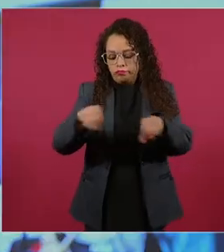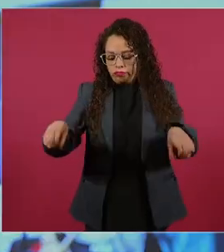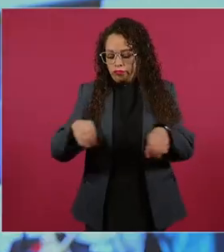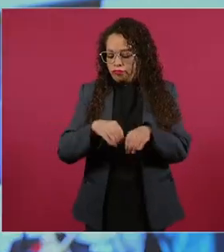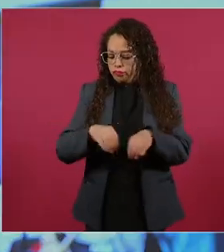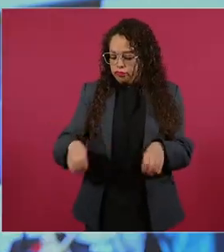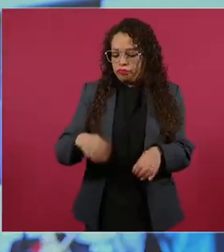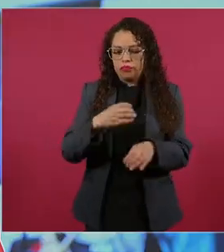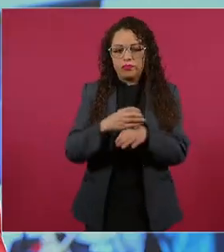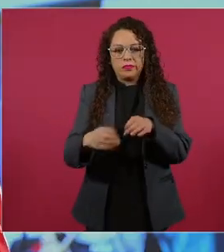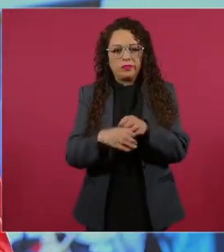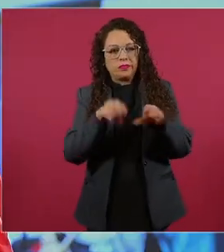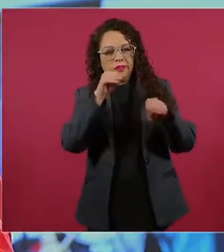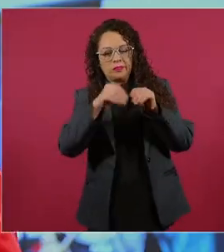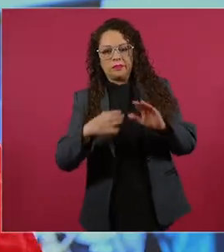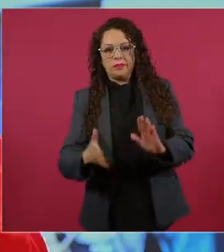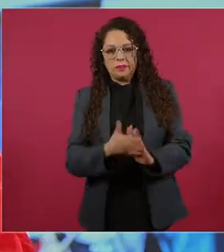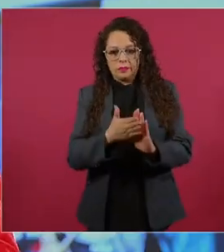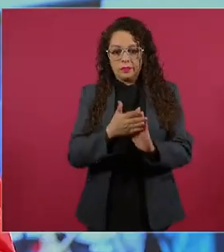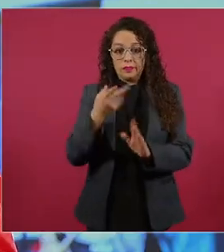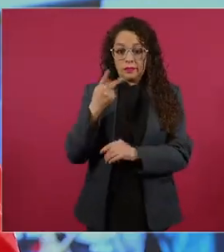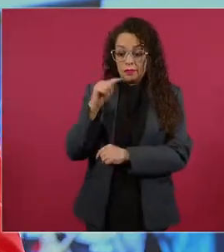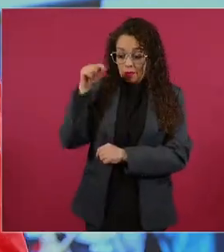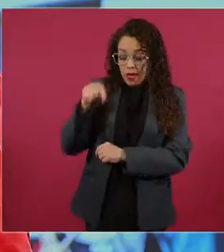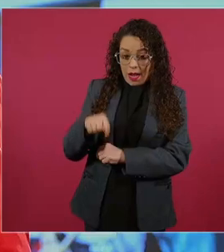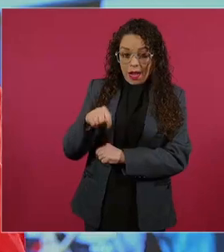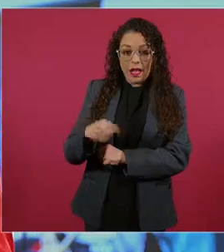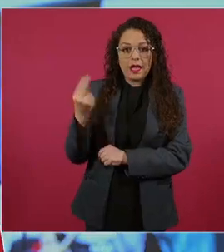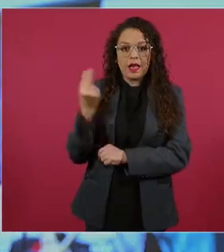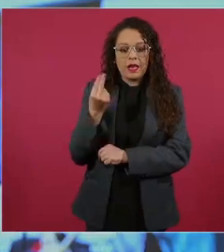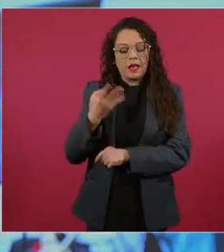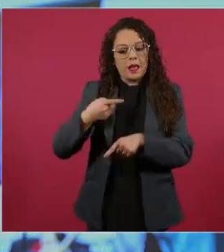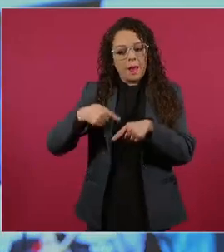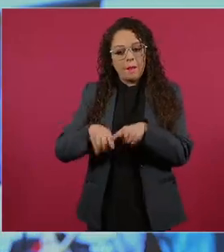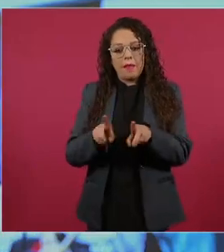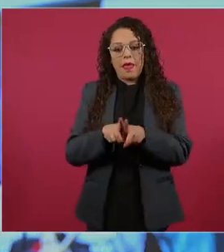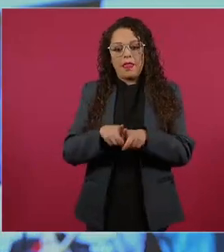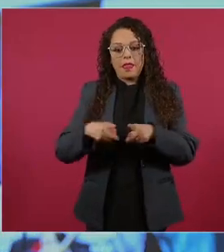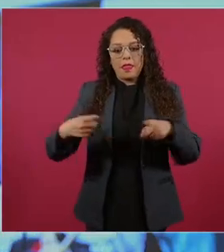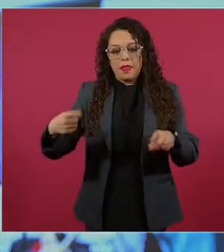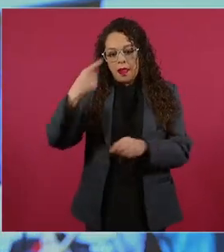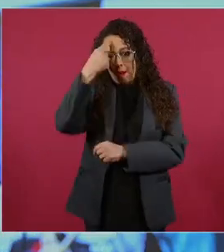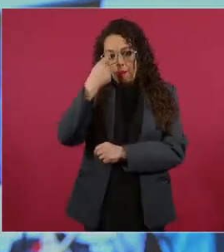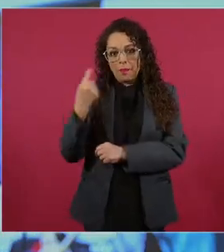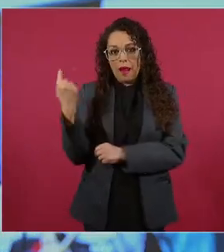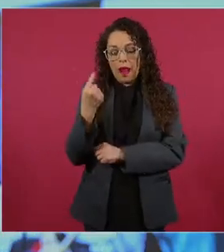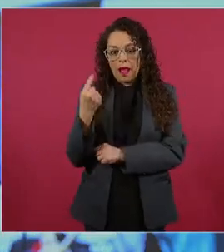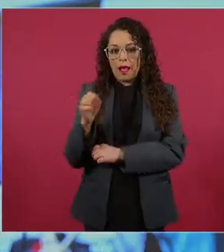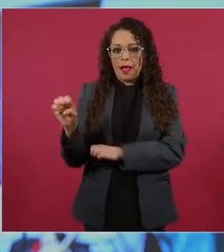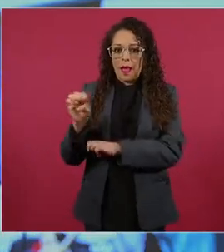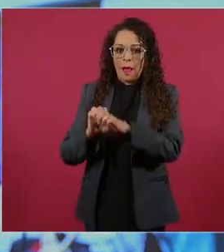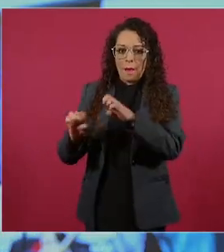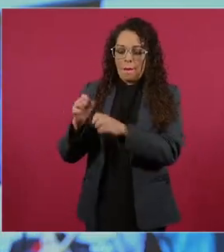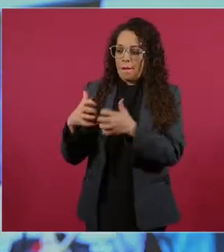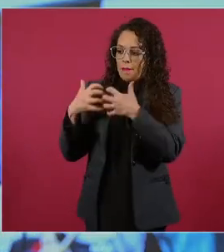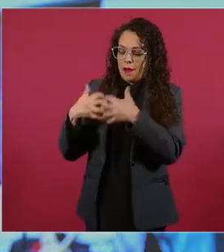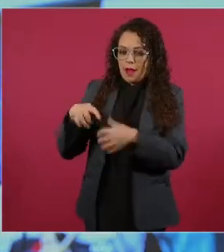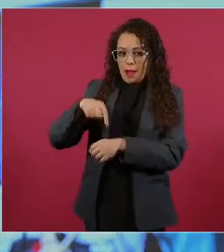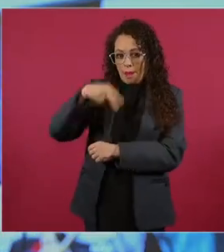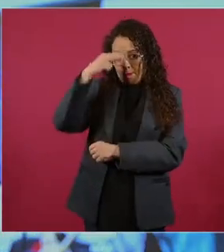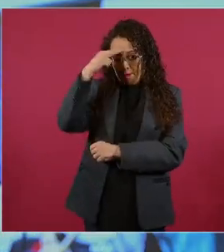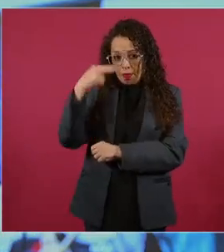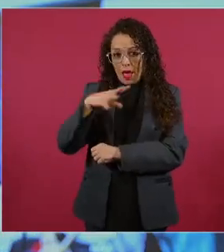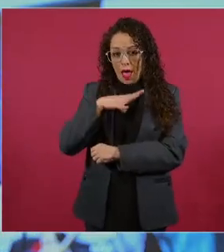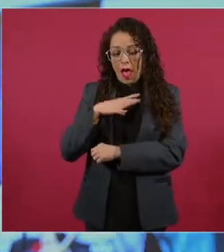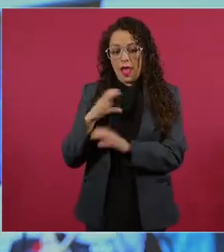seguir desarrollando esta cadena de suministros para que cada vez más haya más proveedores mexicanos que tengan todas las certificaciones